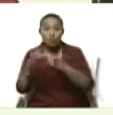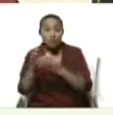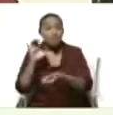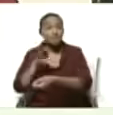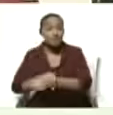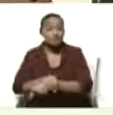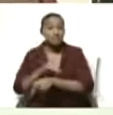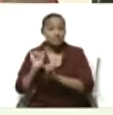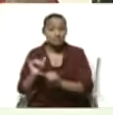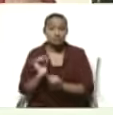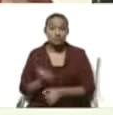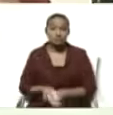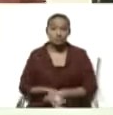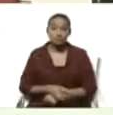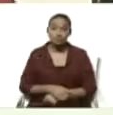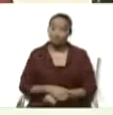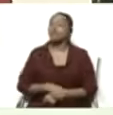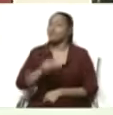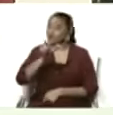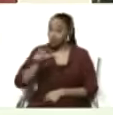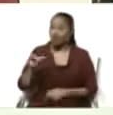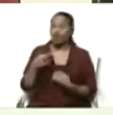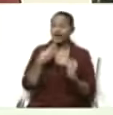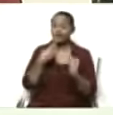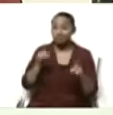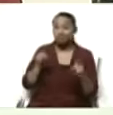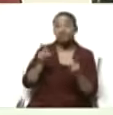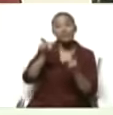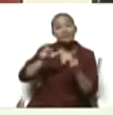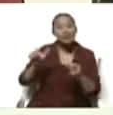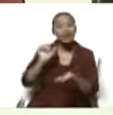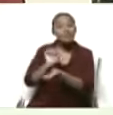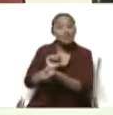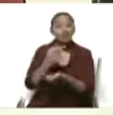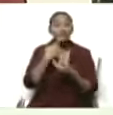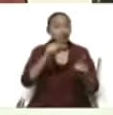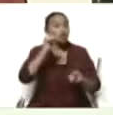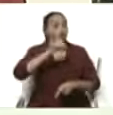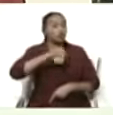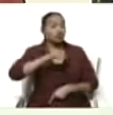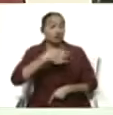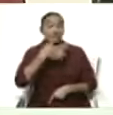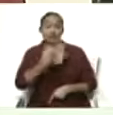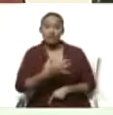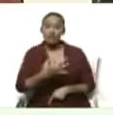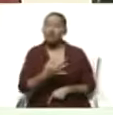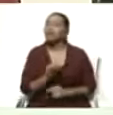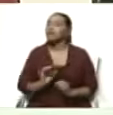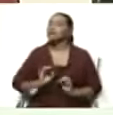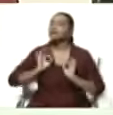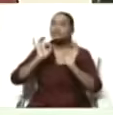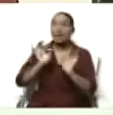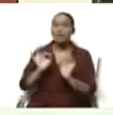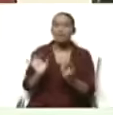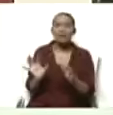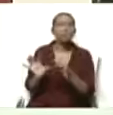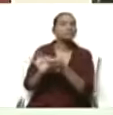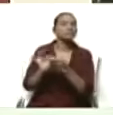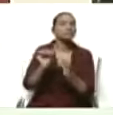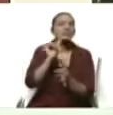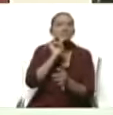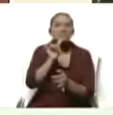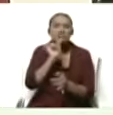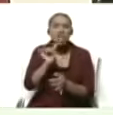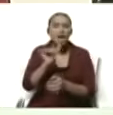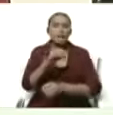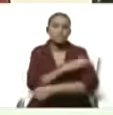ajusticiar gente está declaran los detenidos siempre con vinculaciones con grupos de la derecha A mí me contactó Julio borge